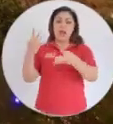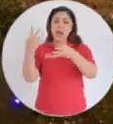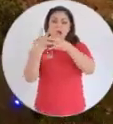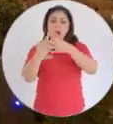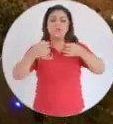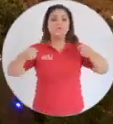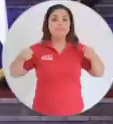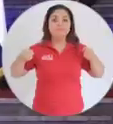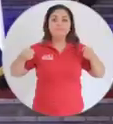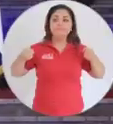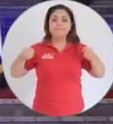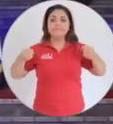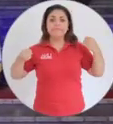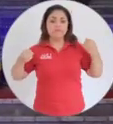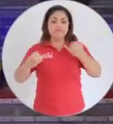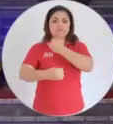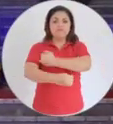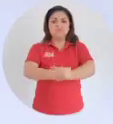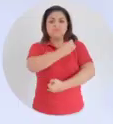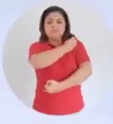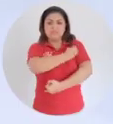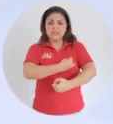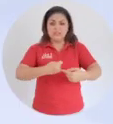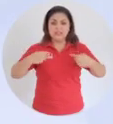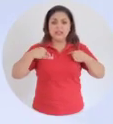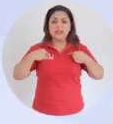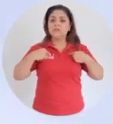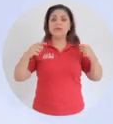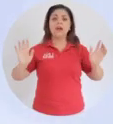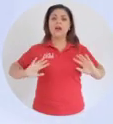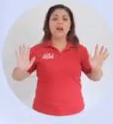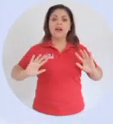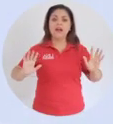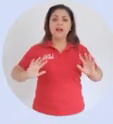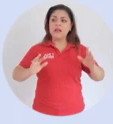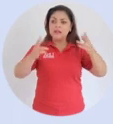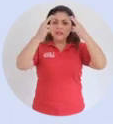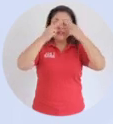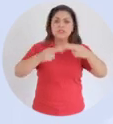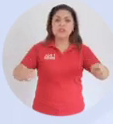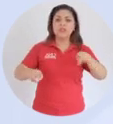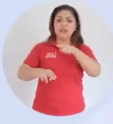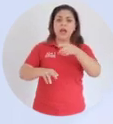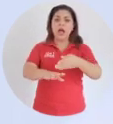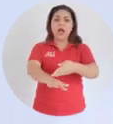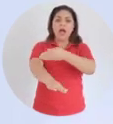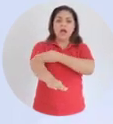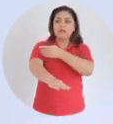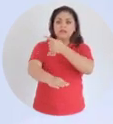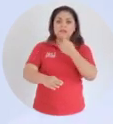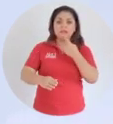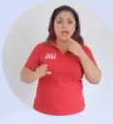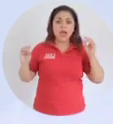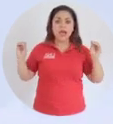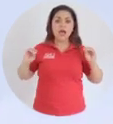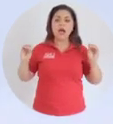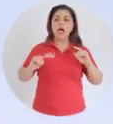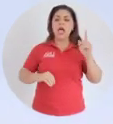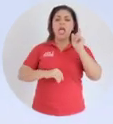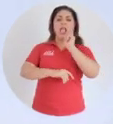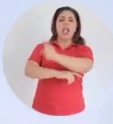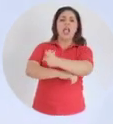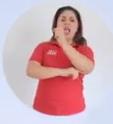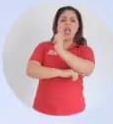encarceladas como si fueran mareros y extorsionistas, que no lo son. Ese principio de presunción a la inocencia que tanto